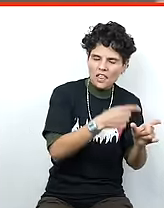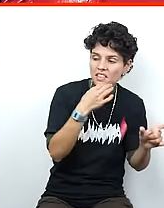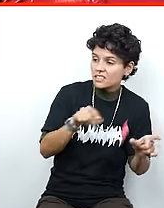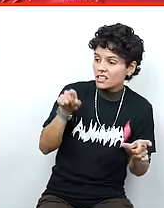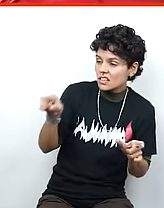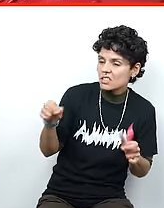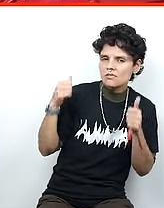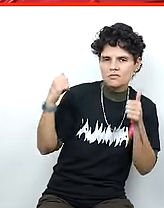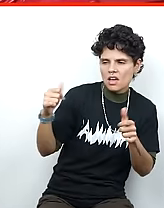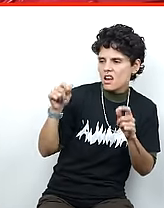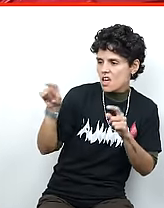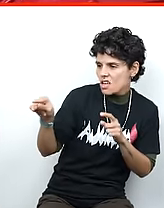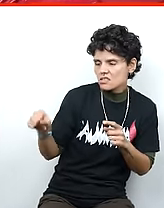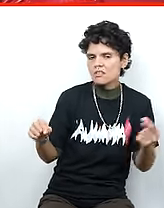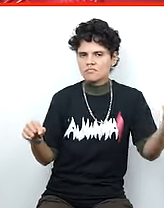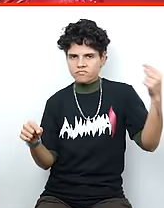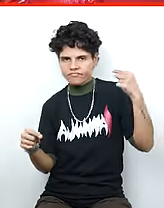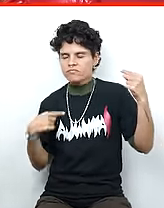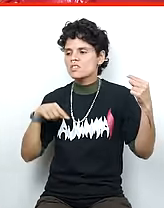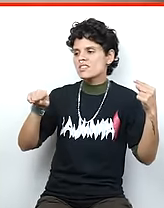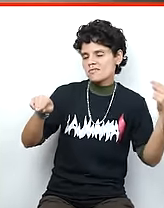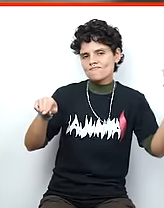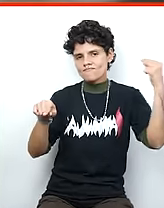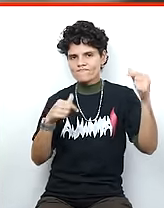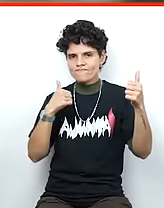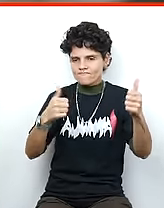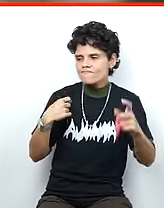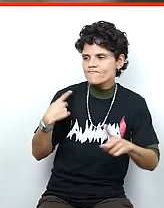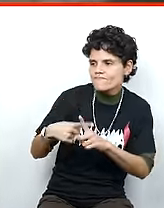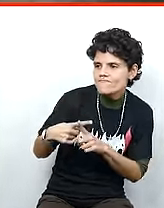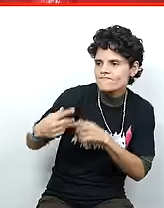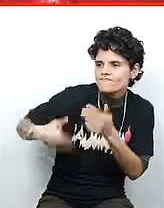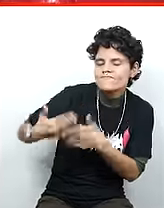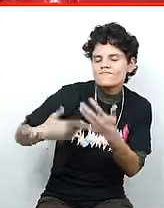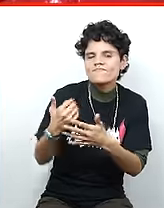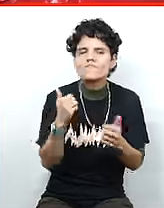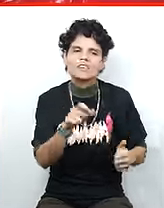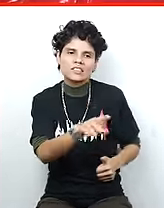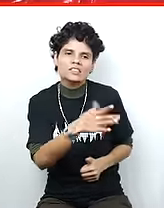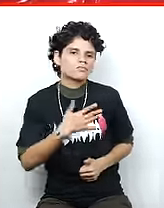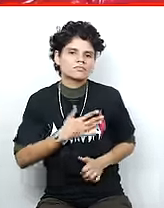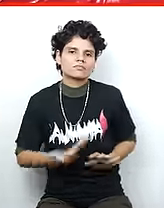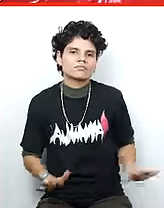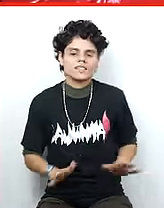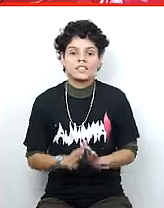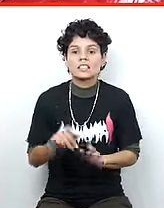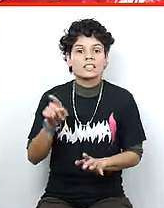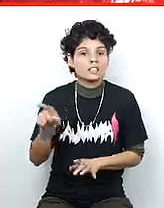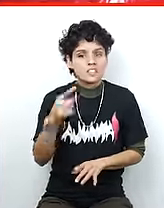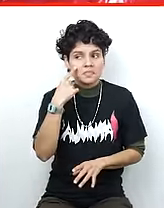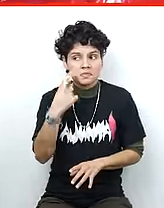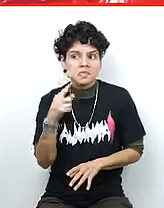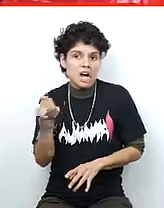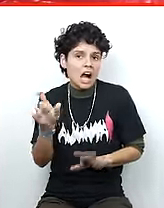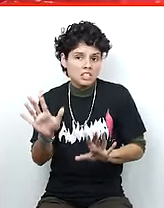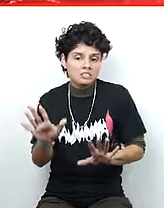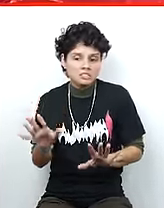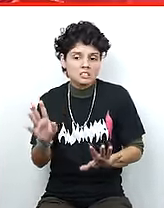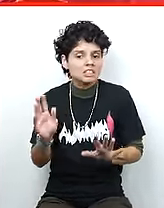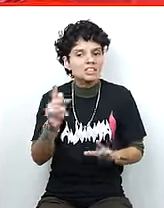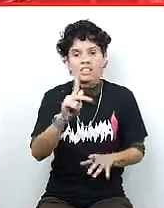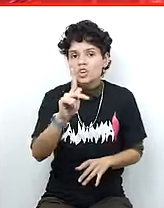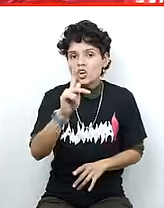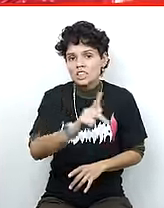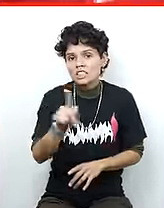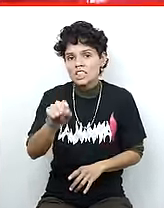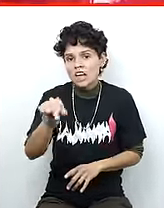que, pa, pa, pa, y tú lo veías así tranquilito, y ya. Entonces él es así, igual soy así y ahí, no, con ese culiado